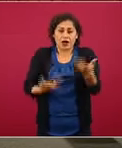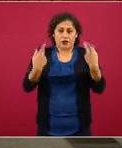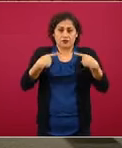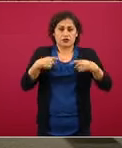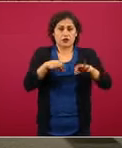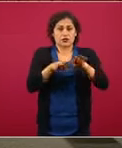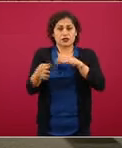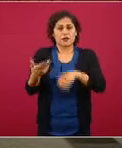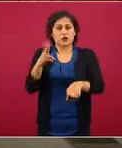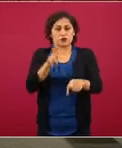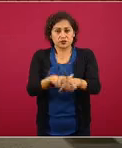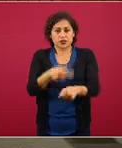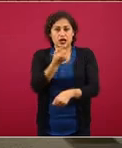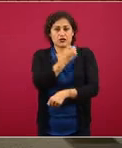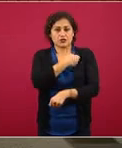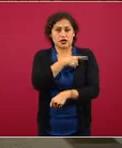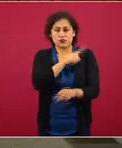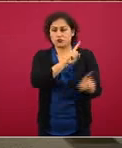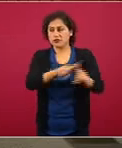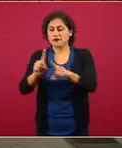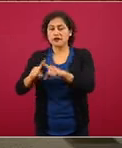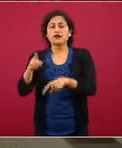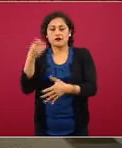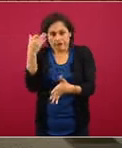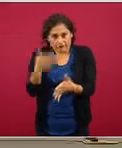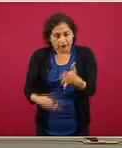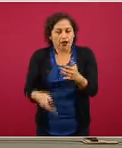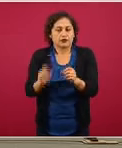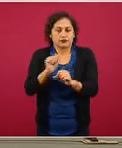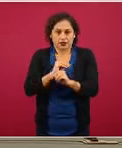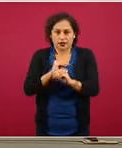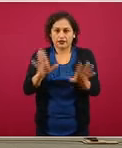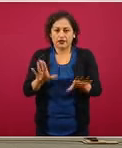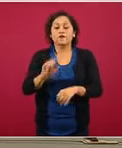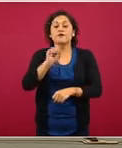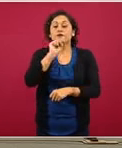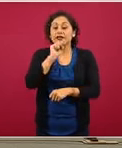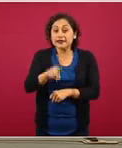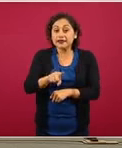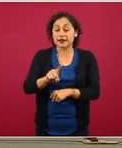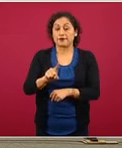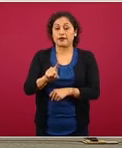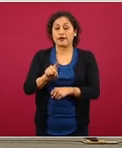entre ellos el personal de vacunación. Y la red de frío